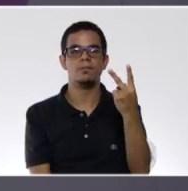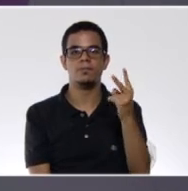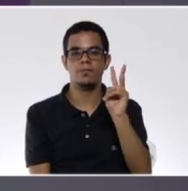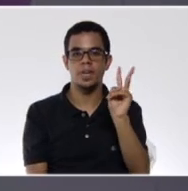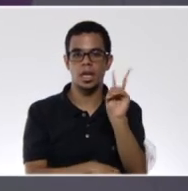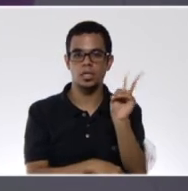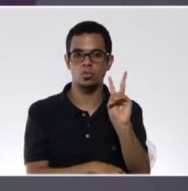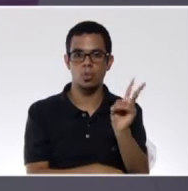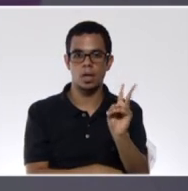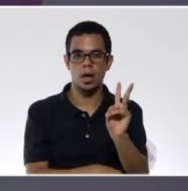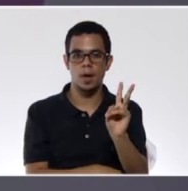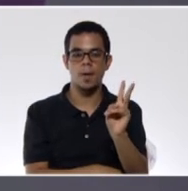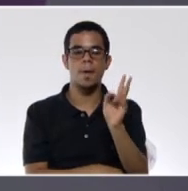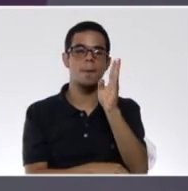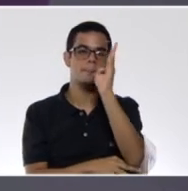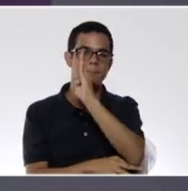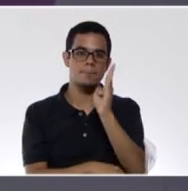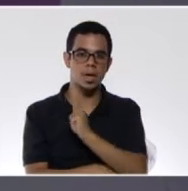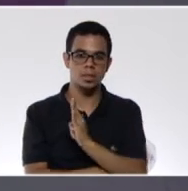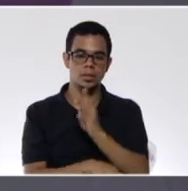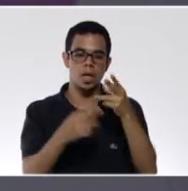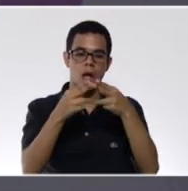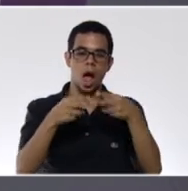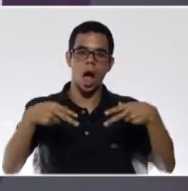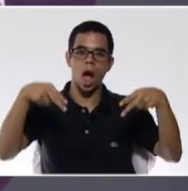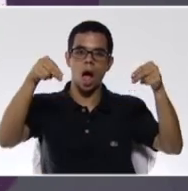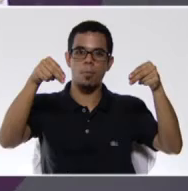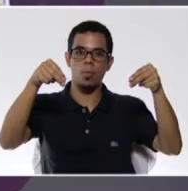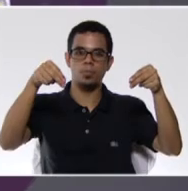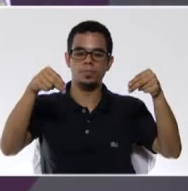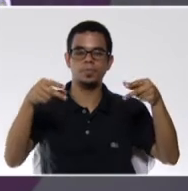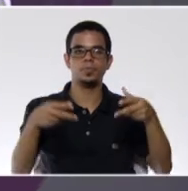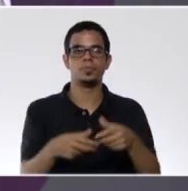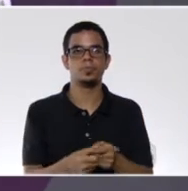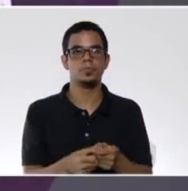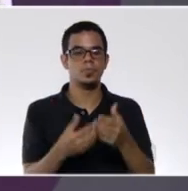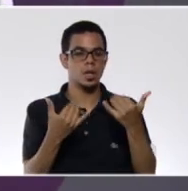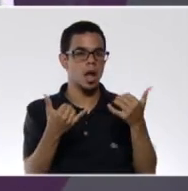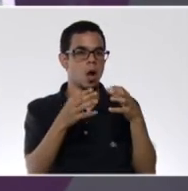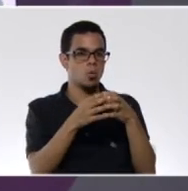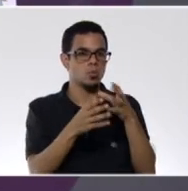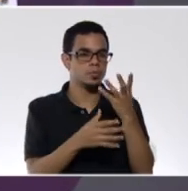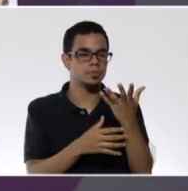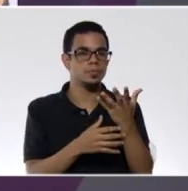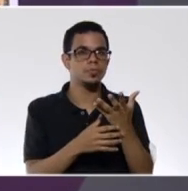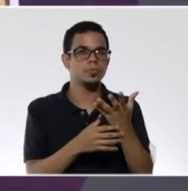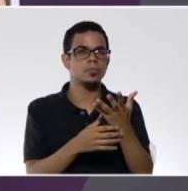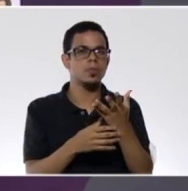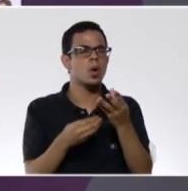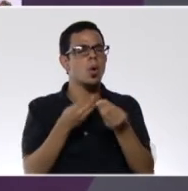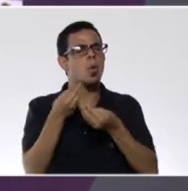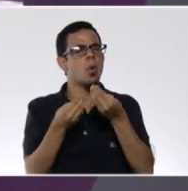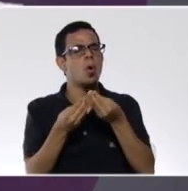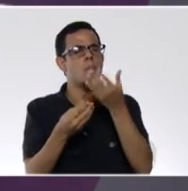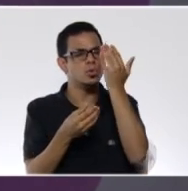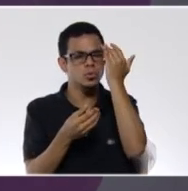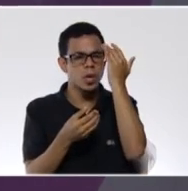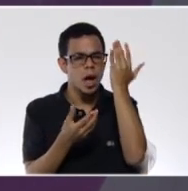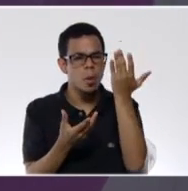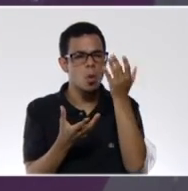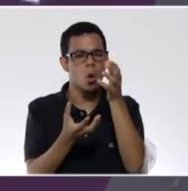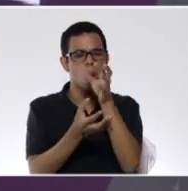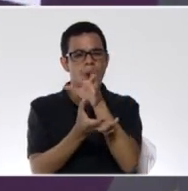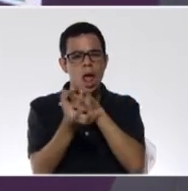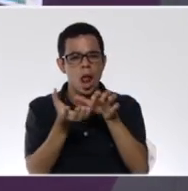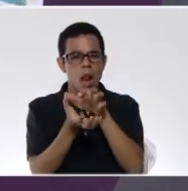la de Brasil, la de Japón. Aquí ya tenemos un grupo. Entonces, ¿cómo identificar que el problema